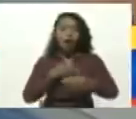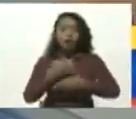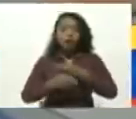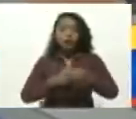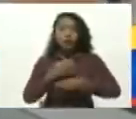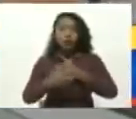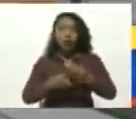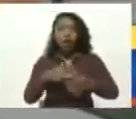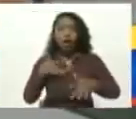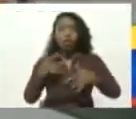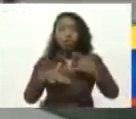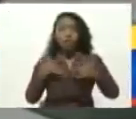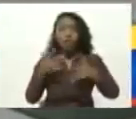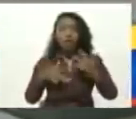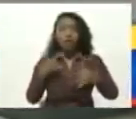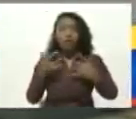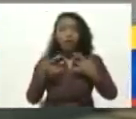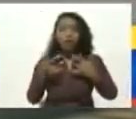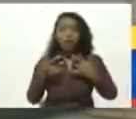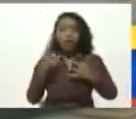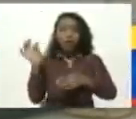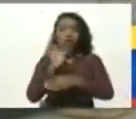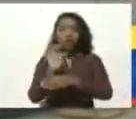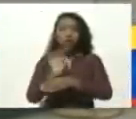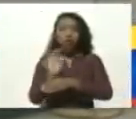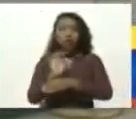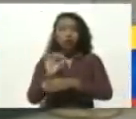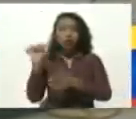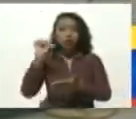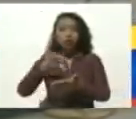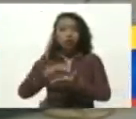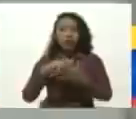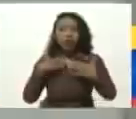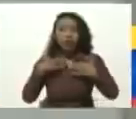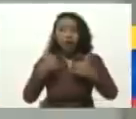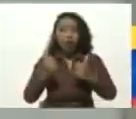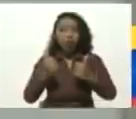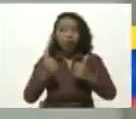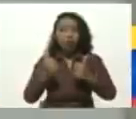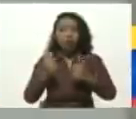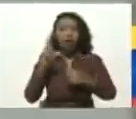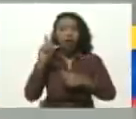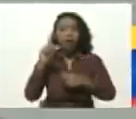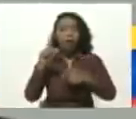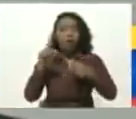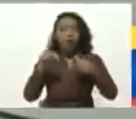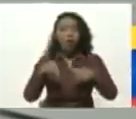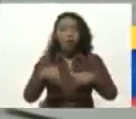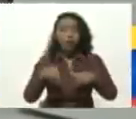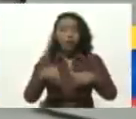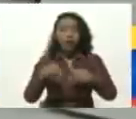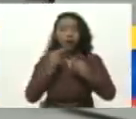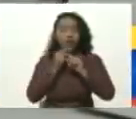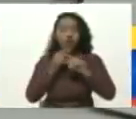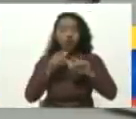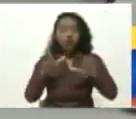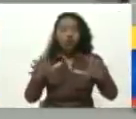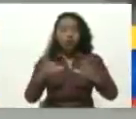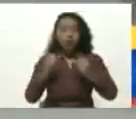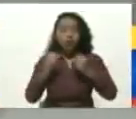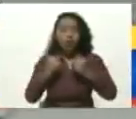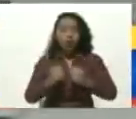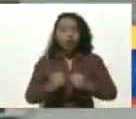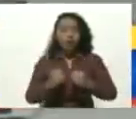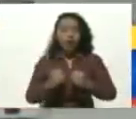esta actividad de puesta en funcionamiento de estos centros de salud, también hoy hemos hecho un despliegue, una intensificación